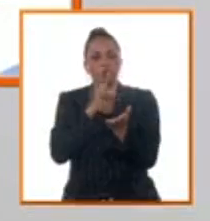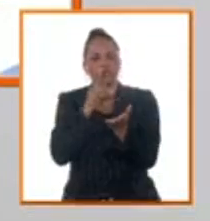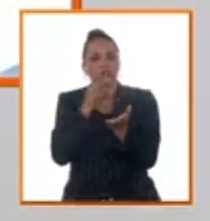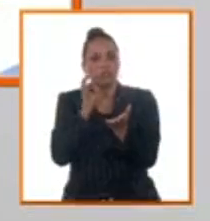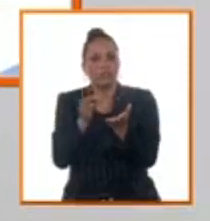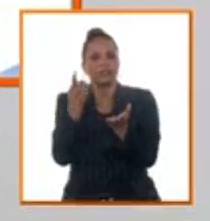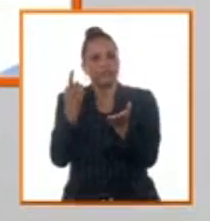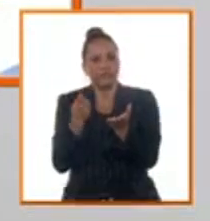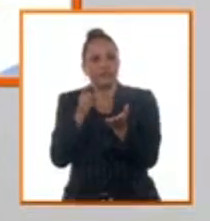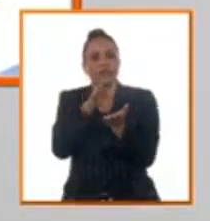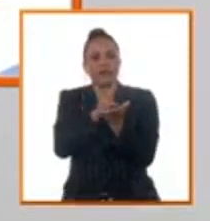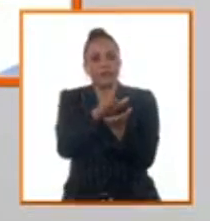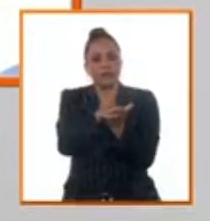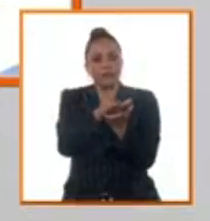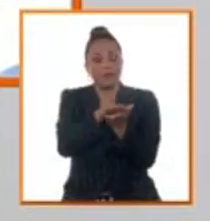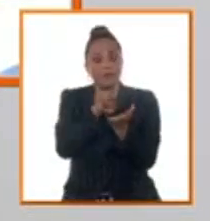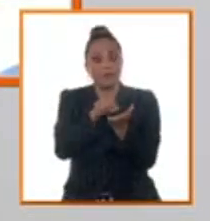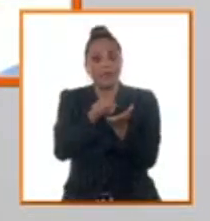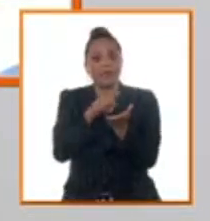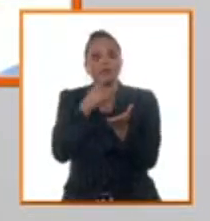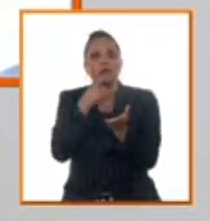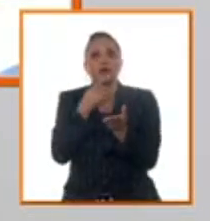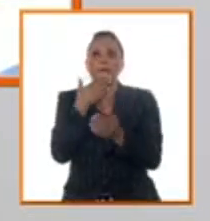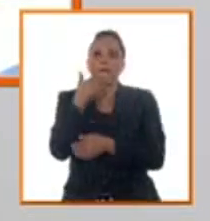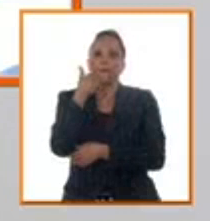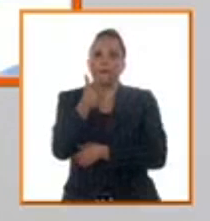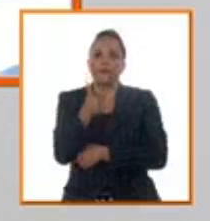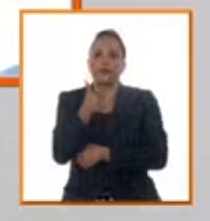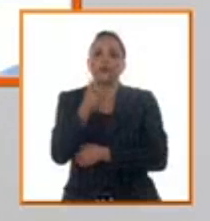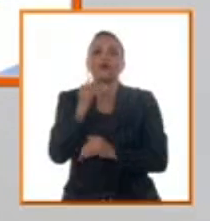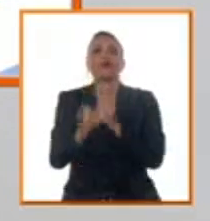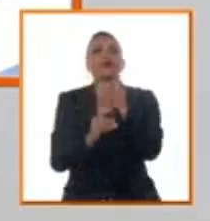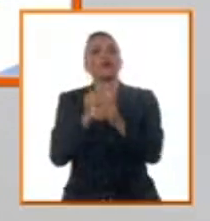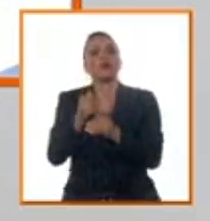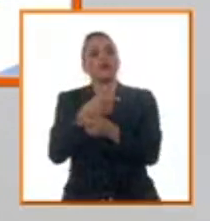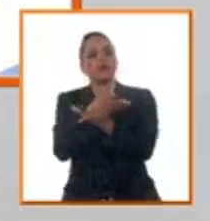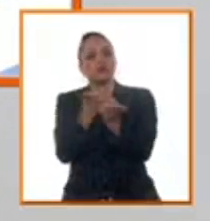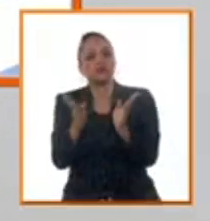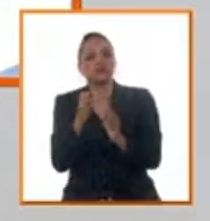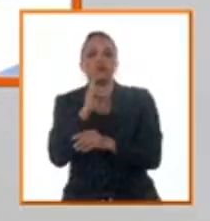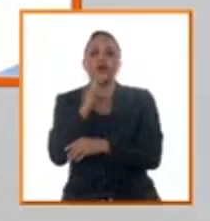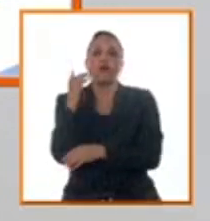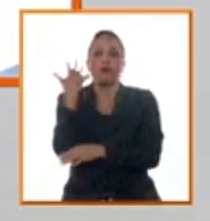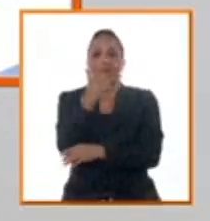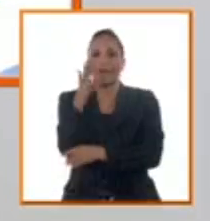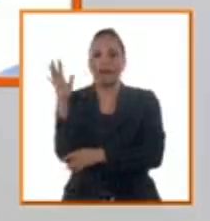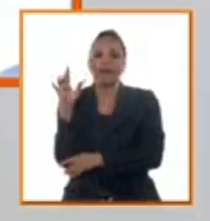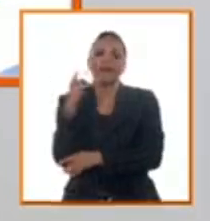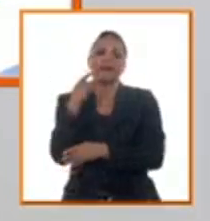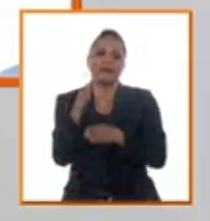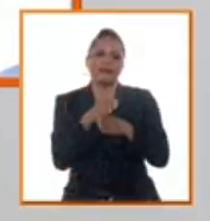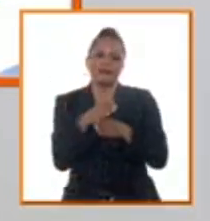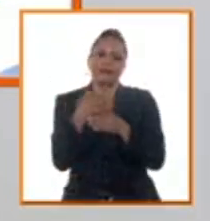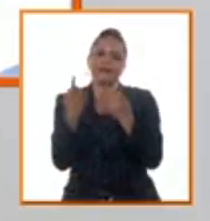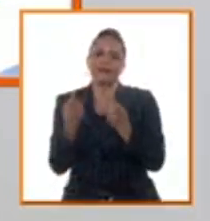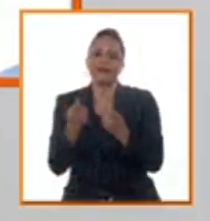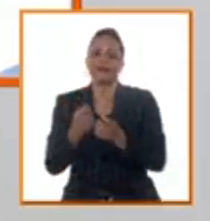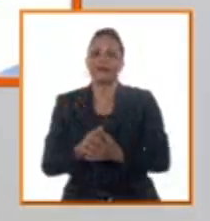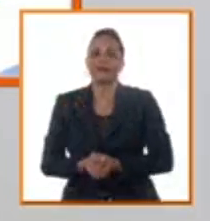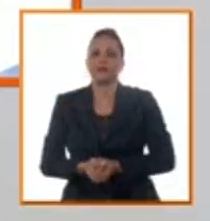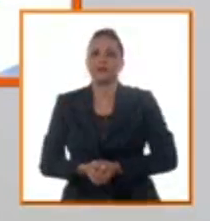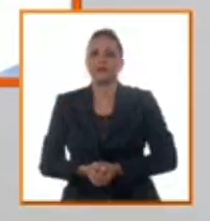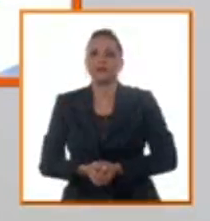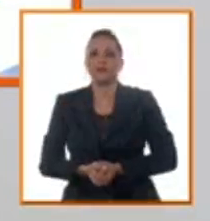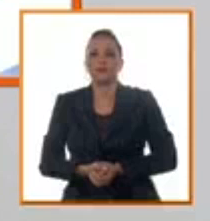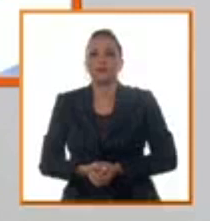usted ahorita, pues vierten. Es un proceso que es parte del funcionamiento de los embalses, los vertimientos que se producen, y